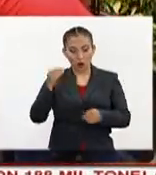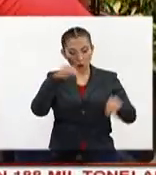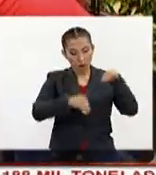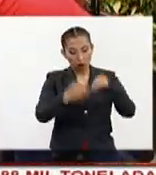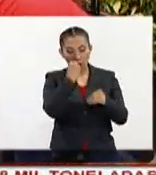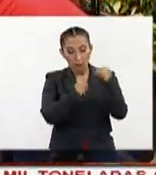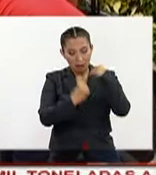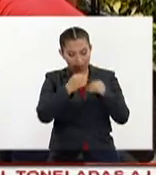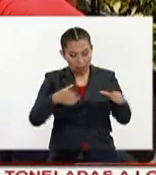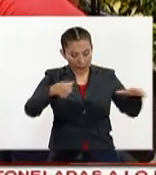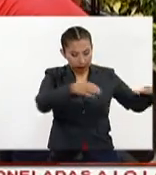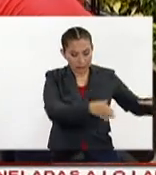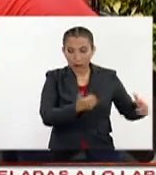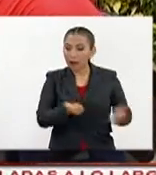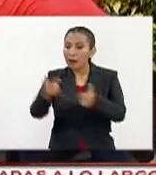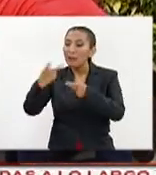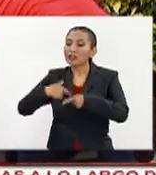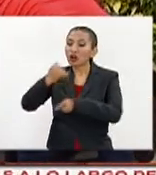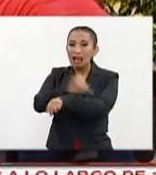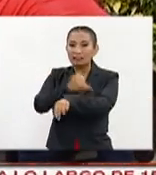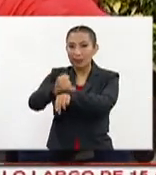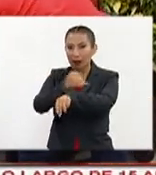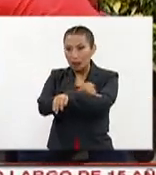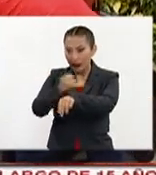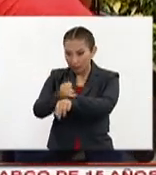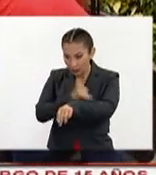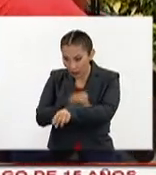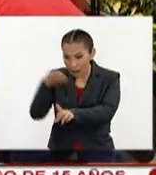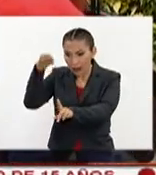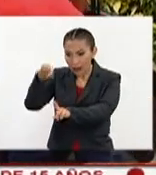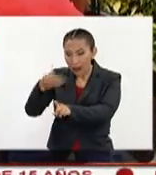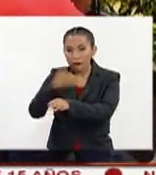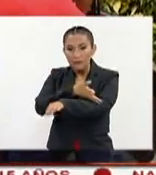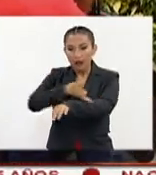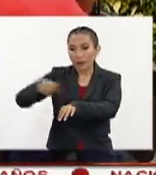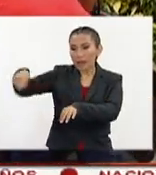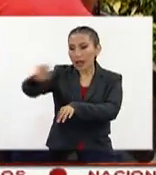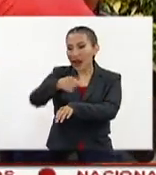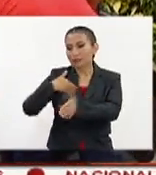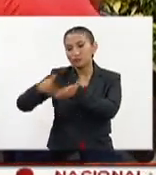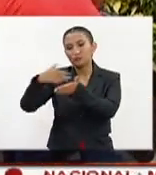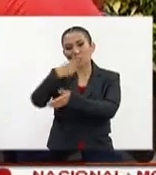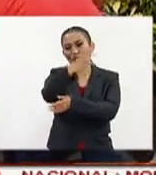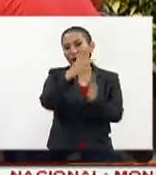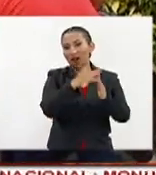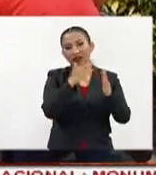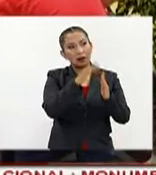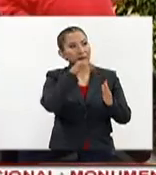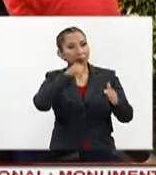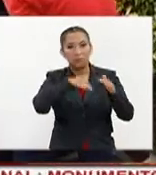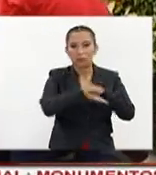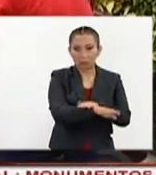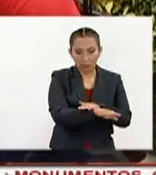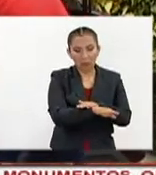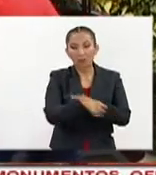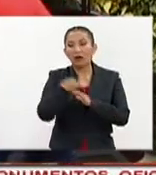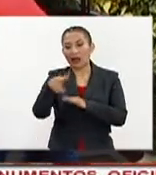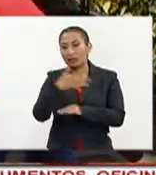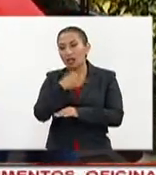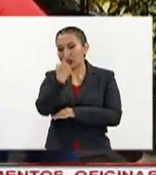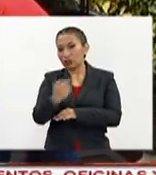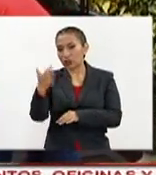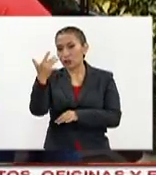comida, son comidas que van para gente en Iztapalapa, son familias que están evacuadas de sus domicilios y